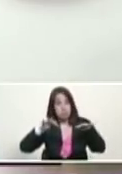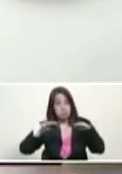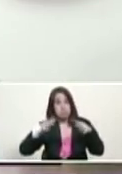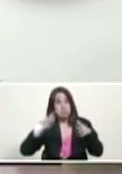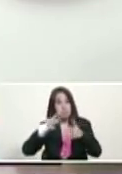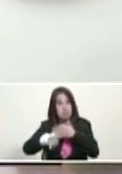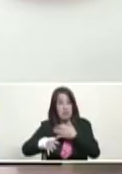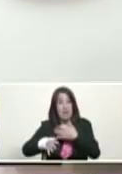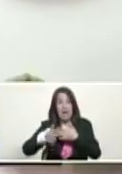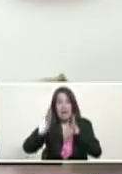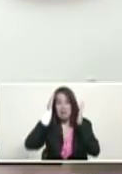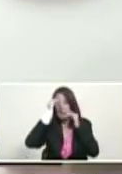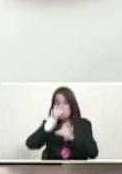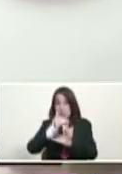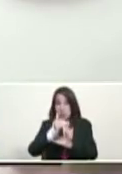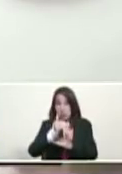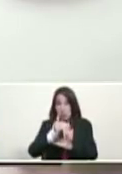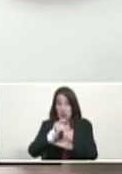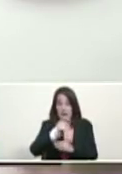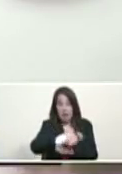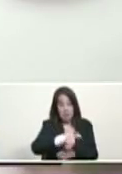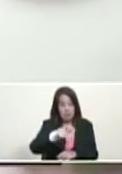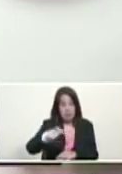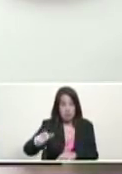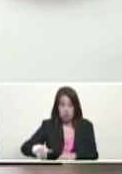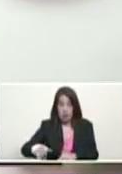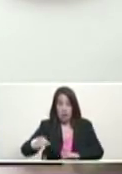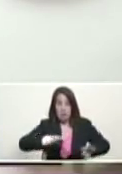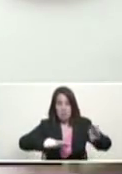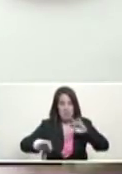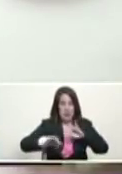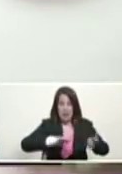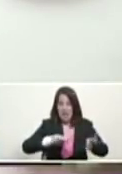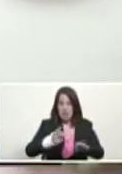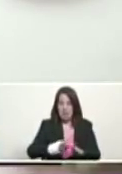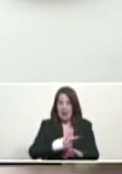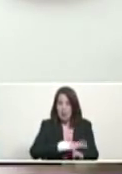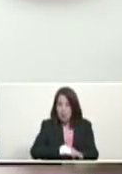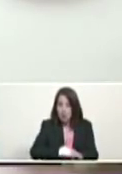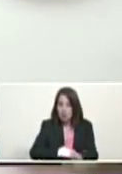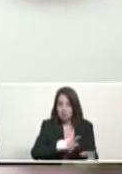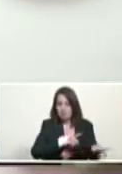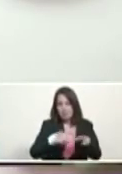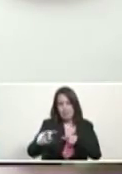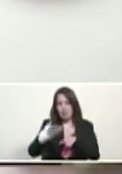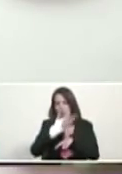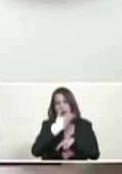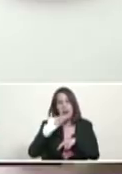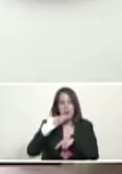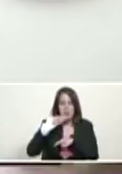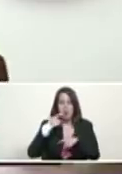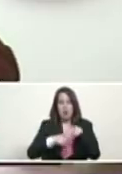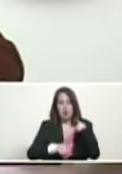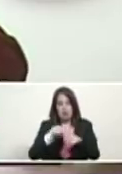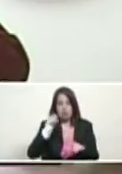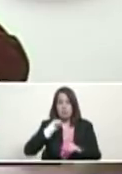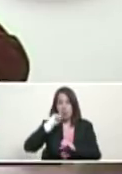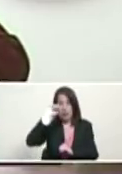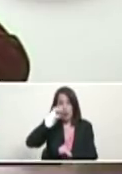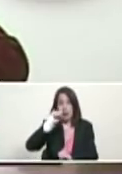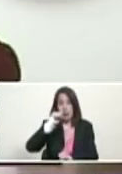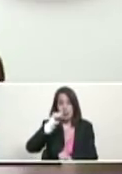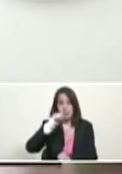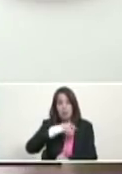mejor preparados. Quien se prepara para lo peor, está listo para lo mejor. Está listo para vencer. Esa es